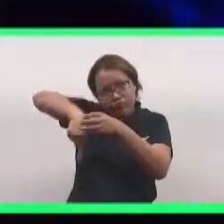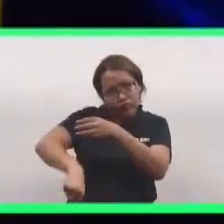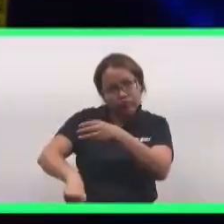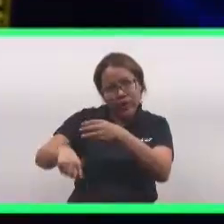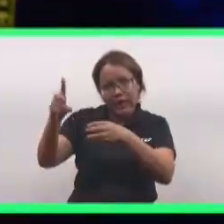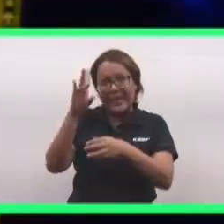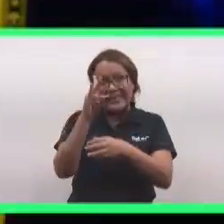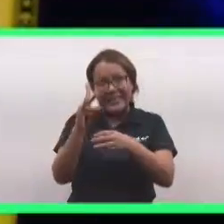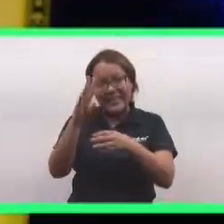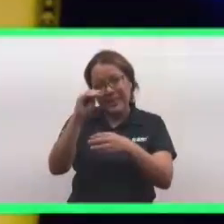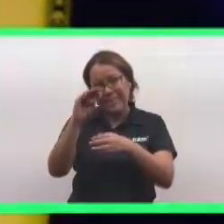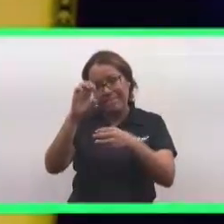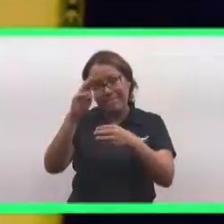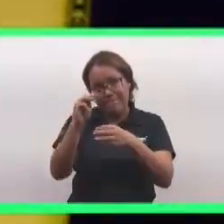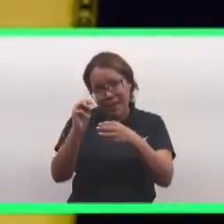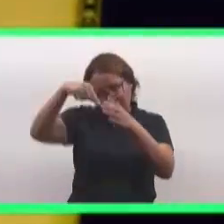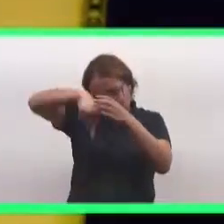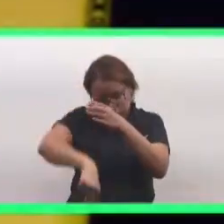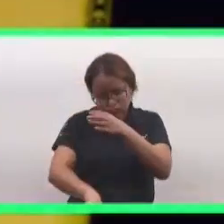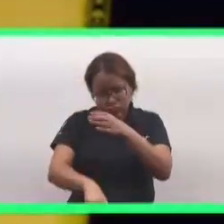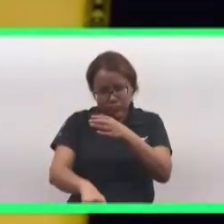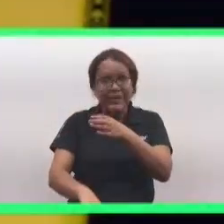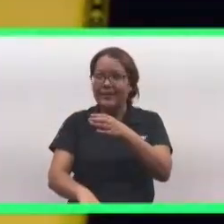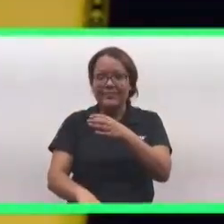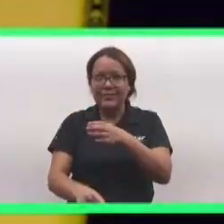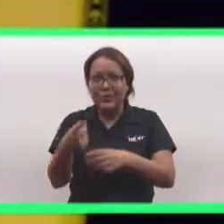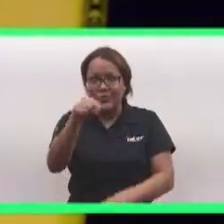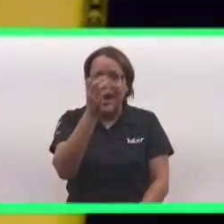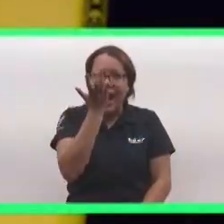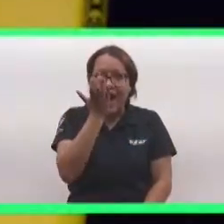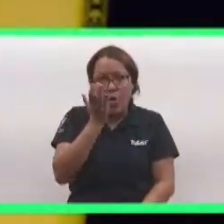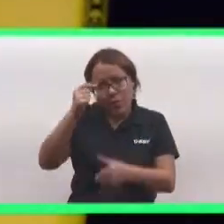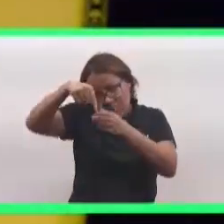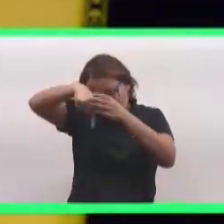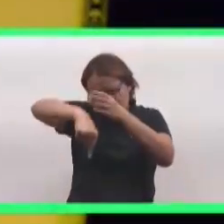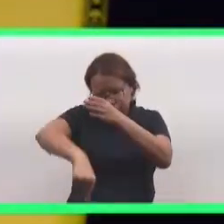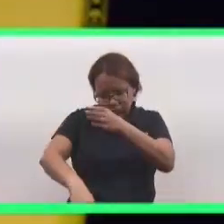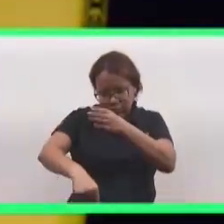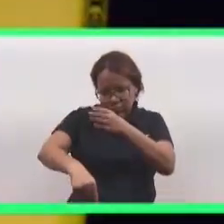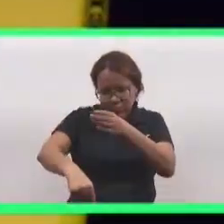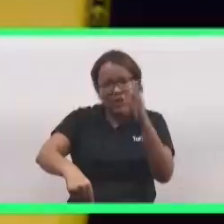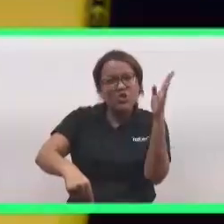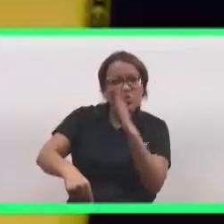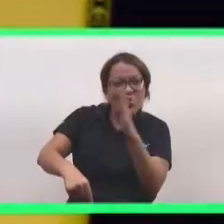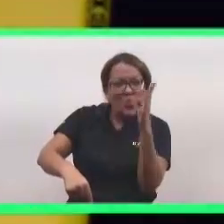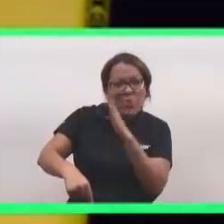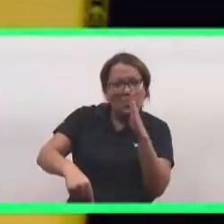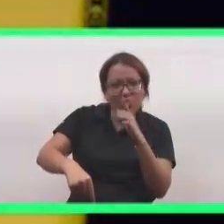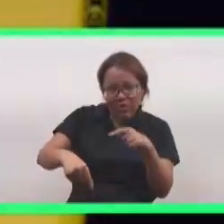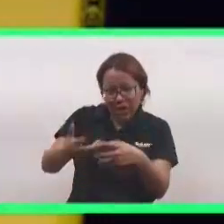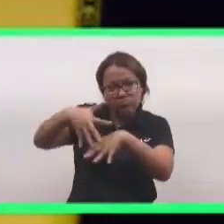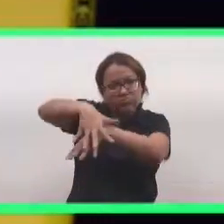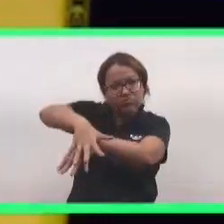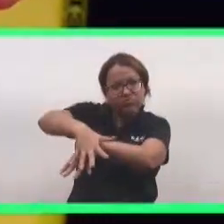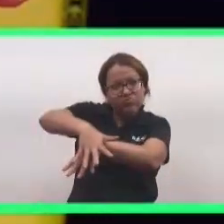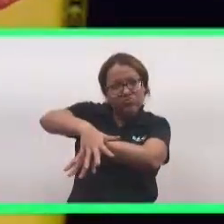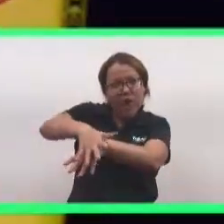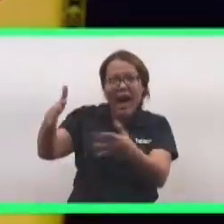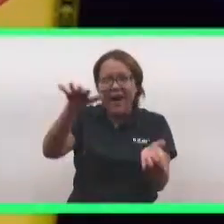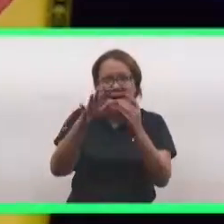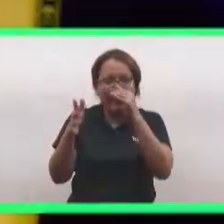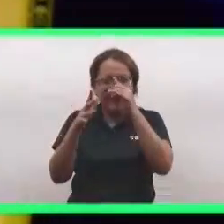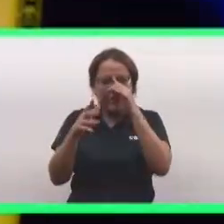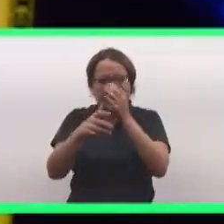y con esto yo tengo. No, porque el agua que usted encuentra a 7 metros está bien contaminada. Muchas veces con